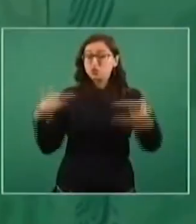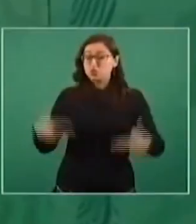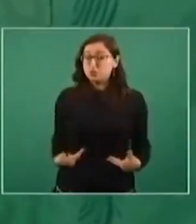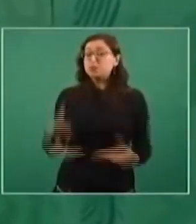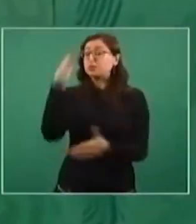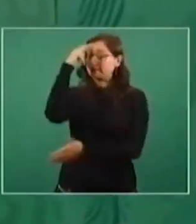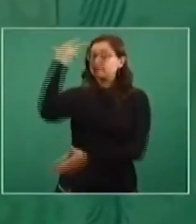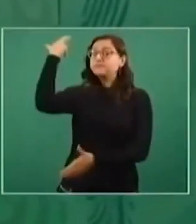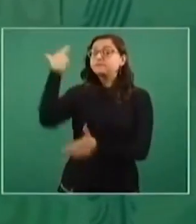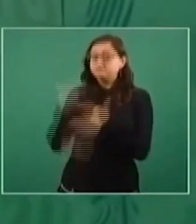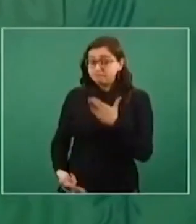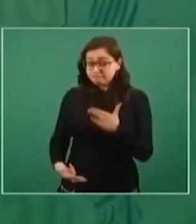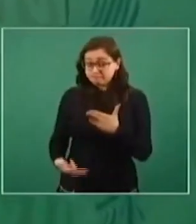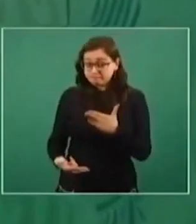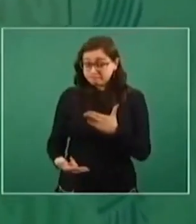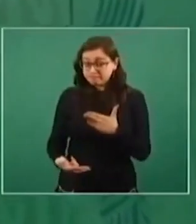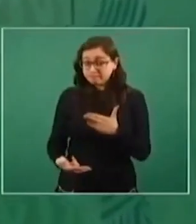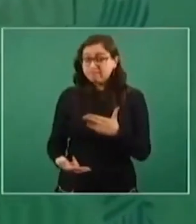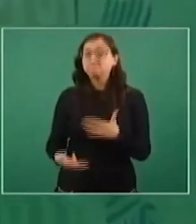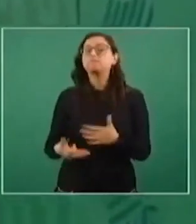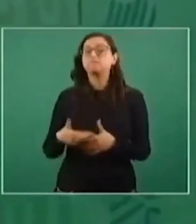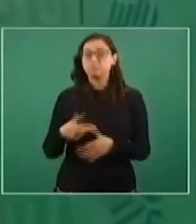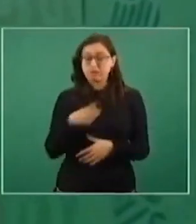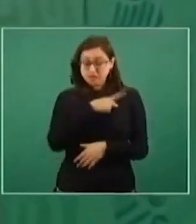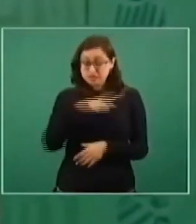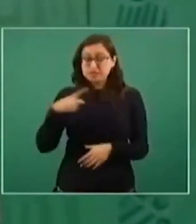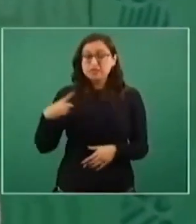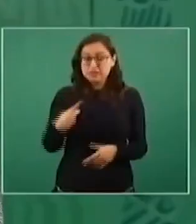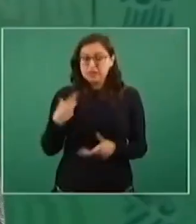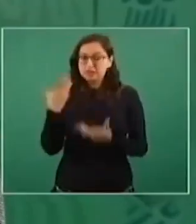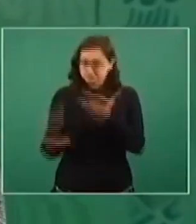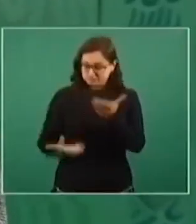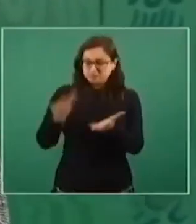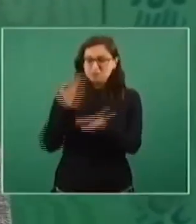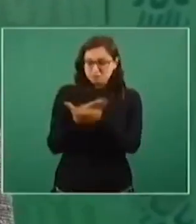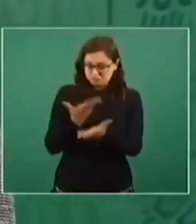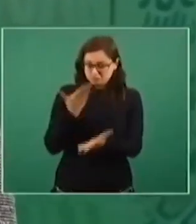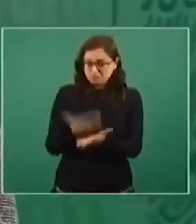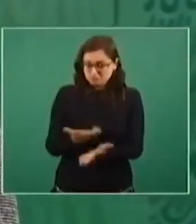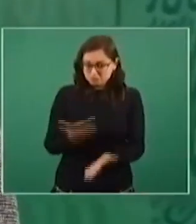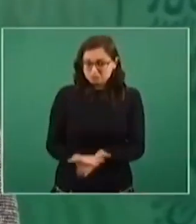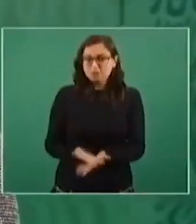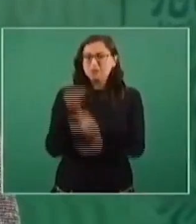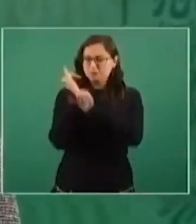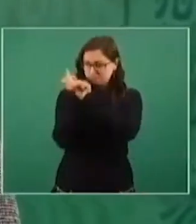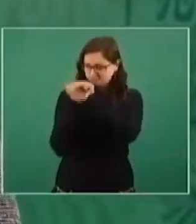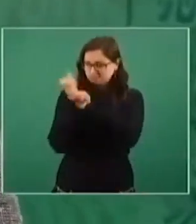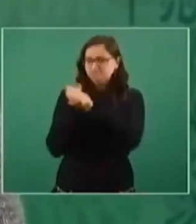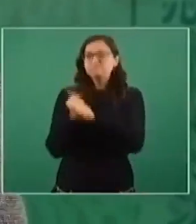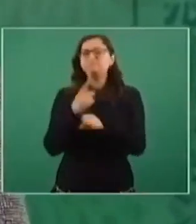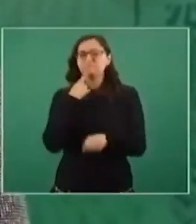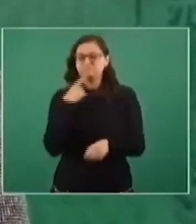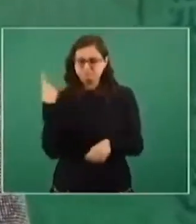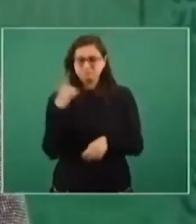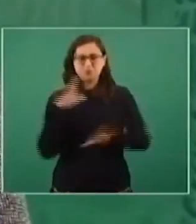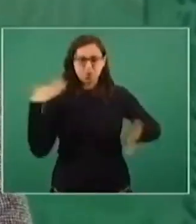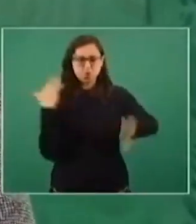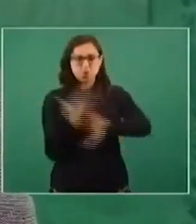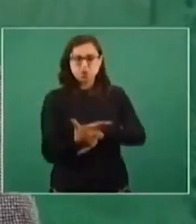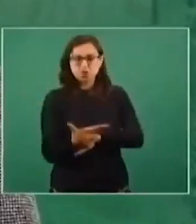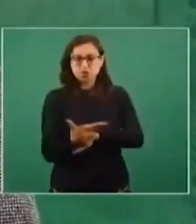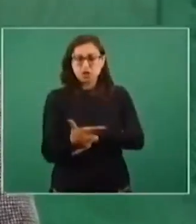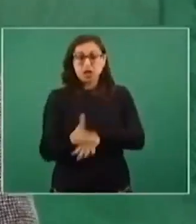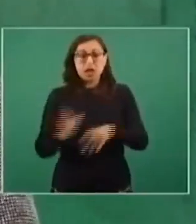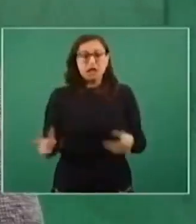Tenemos que tener, como en este caso, las investigaciones de la CNDH para proceder en consecuencia. No para